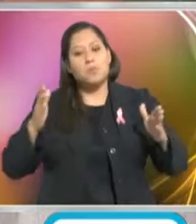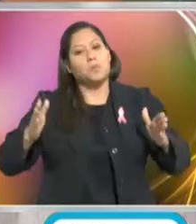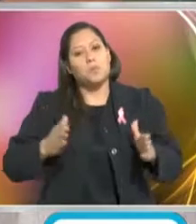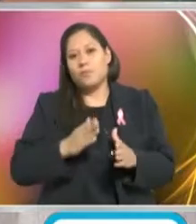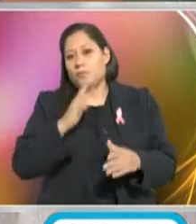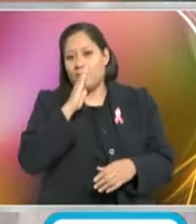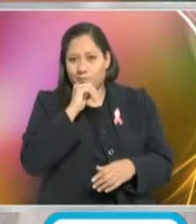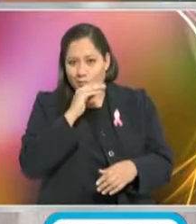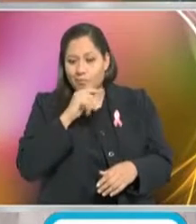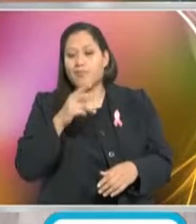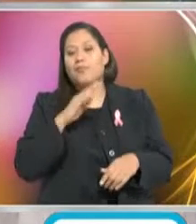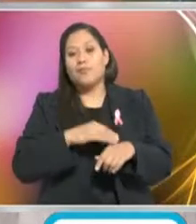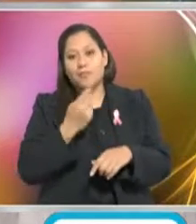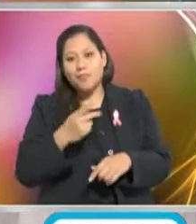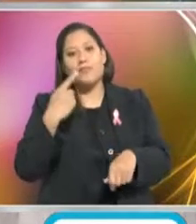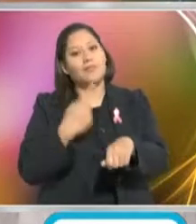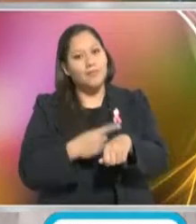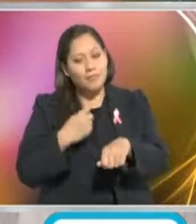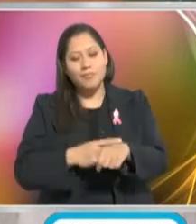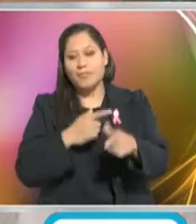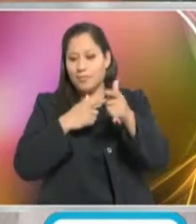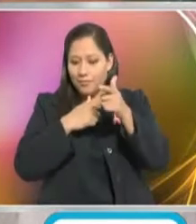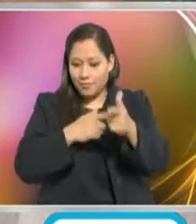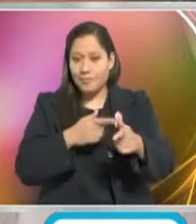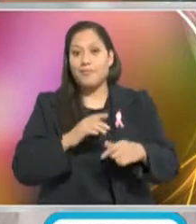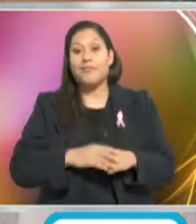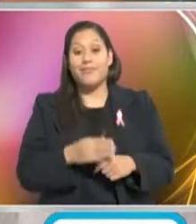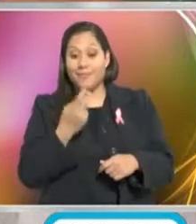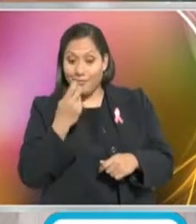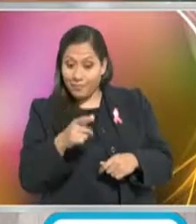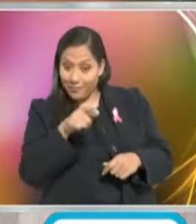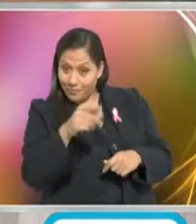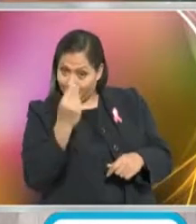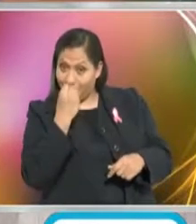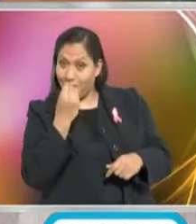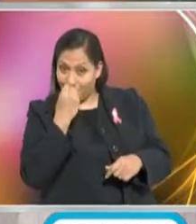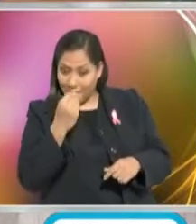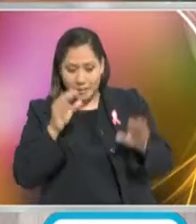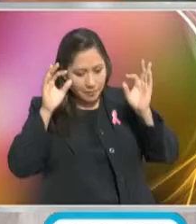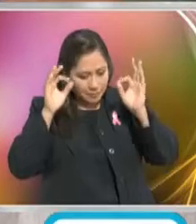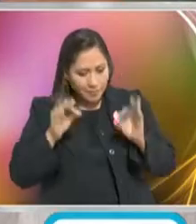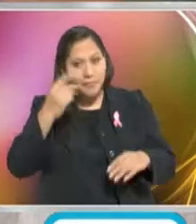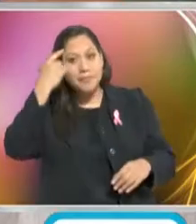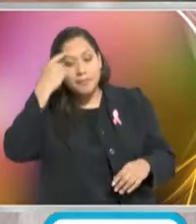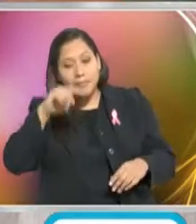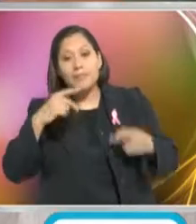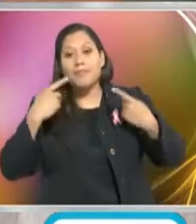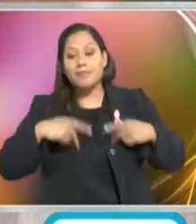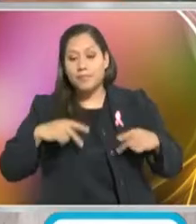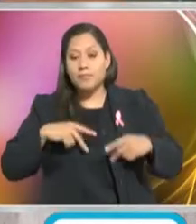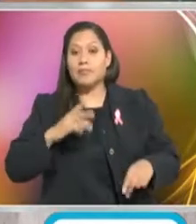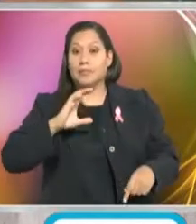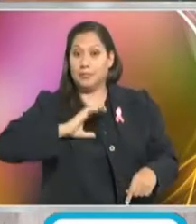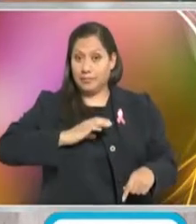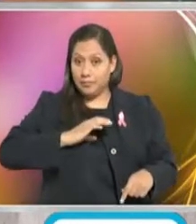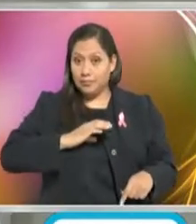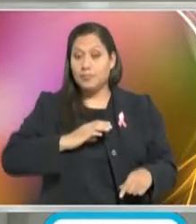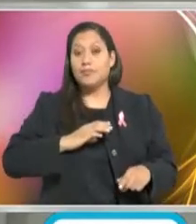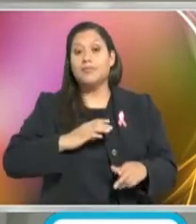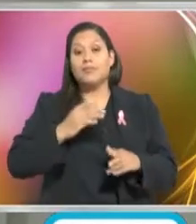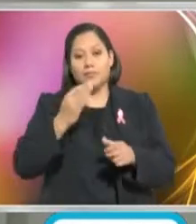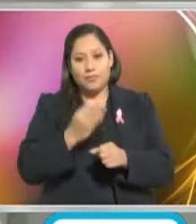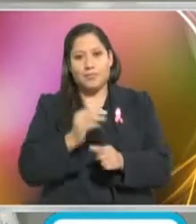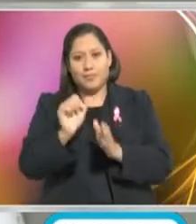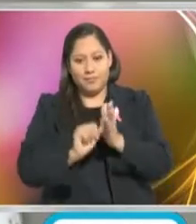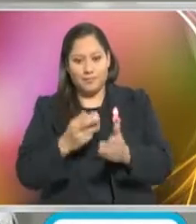enflacamos, por esa razón vivimos enfermándonos. Y este tipo de alimentaciones son perfectas para alguien que tiene cáncer. En el mes que estamos